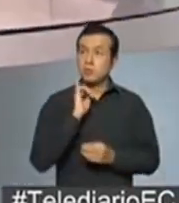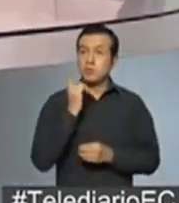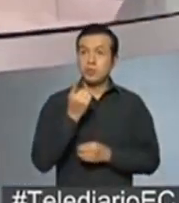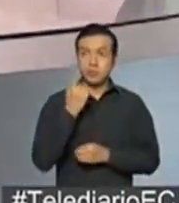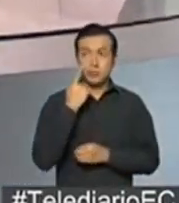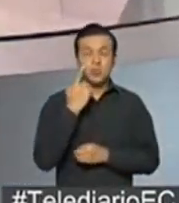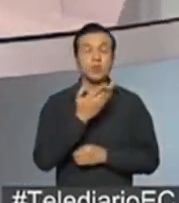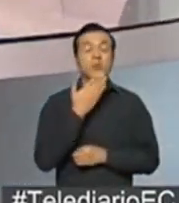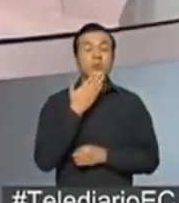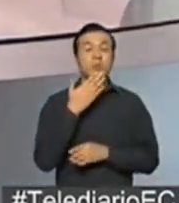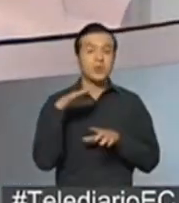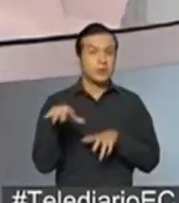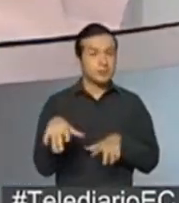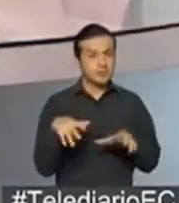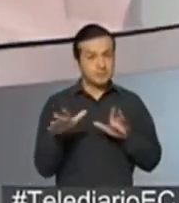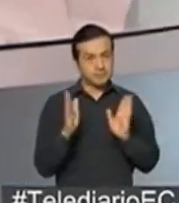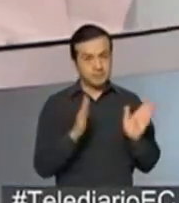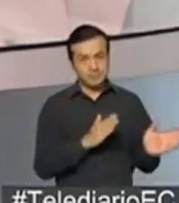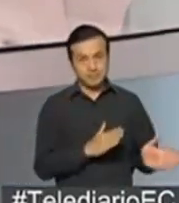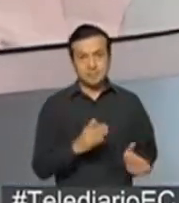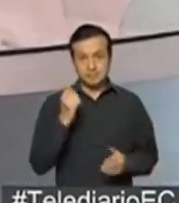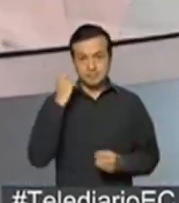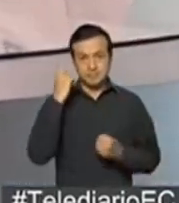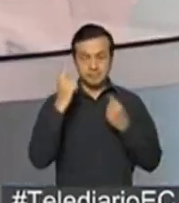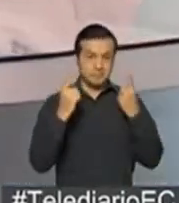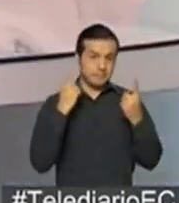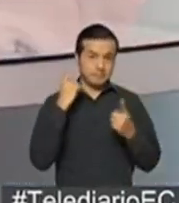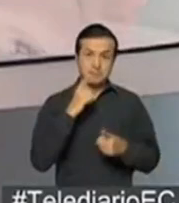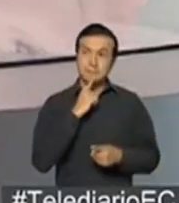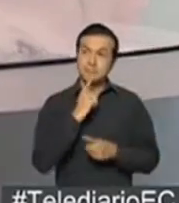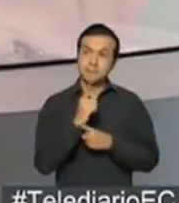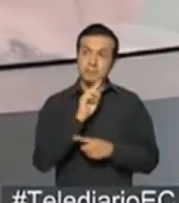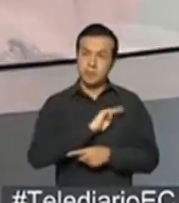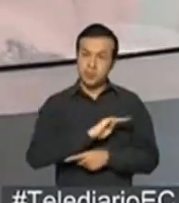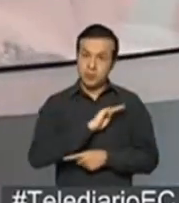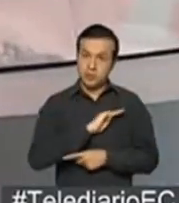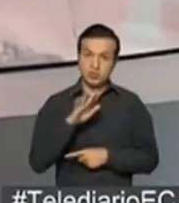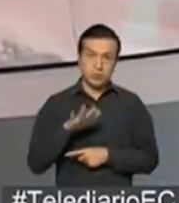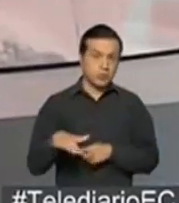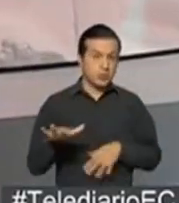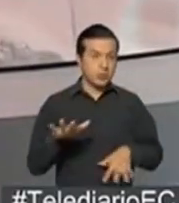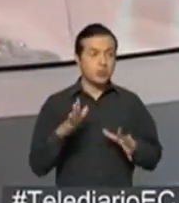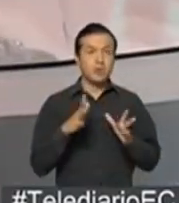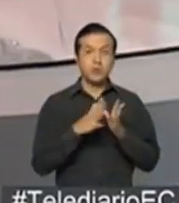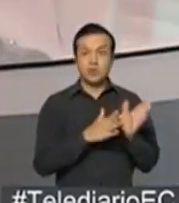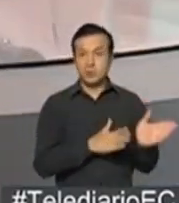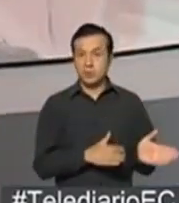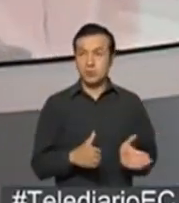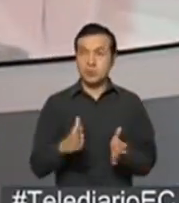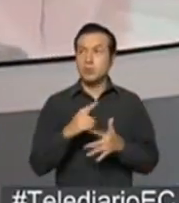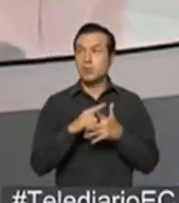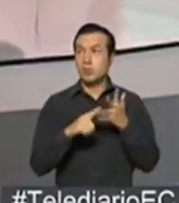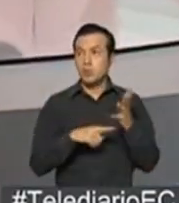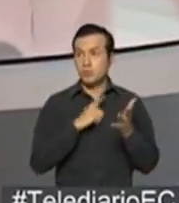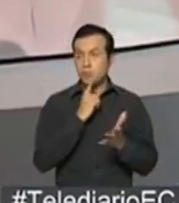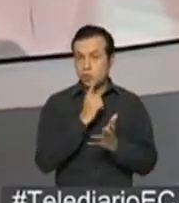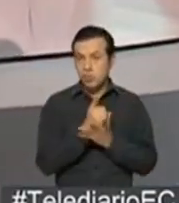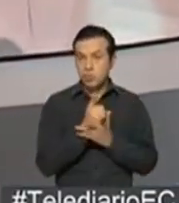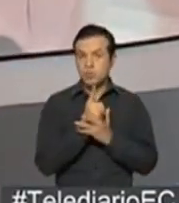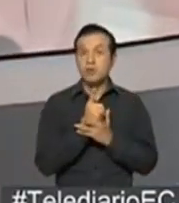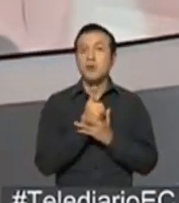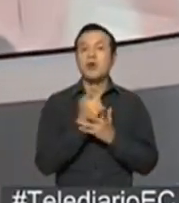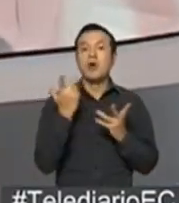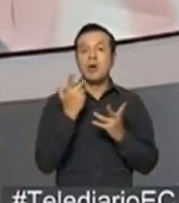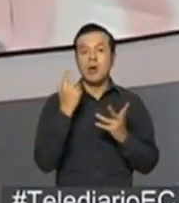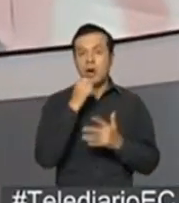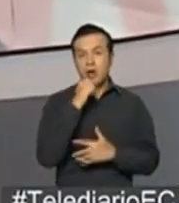con estas festividades, ¿no? Entendemos que en los distintos municipios y demás se han programado lo que son concursos de años viejos,